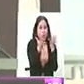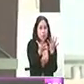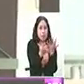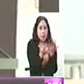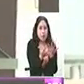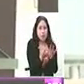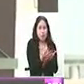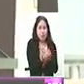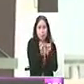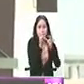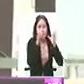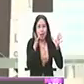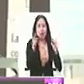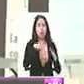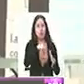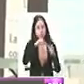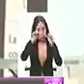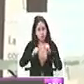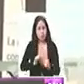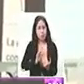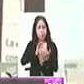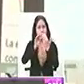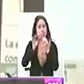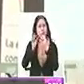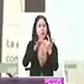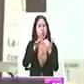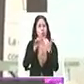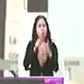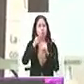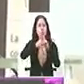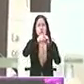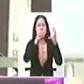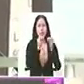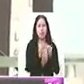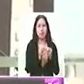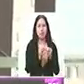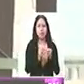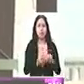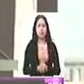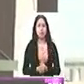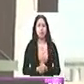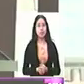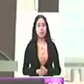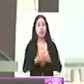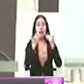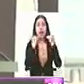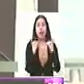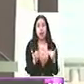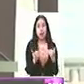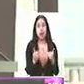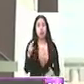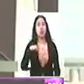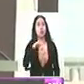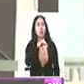controlada, pero esto no implica que vamos a bajar los brazos. Es ahora más que nunca que